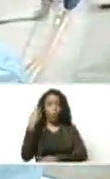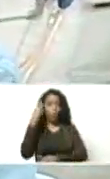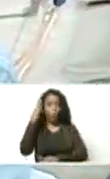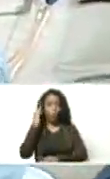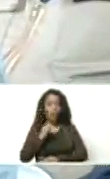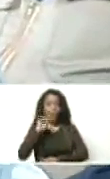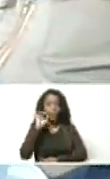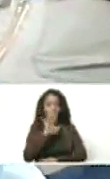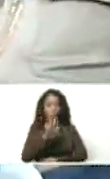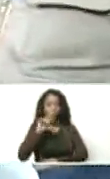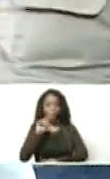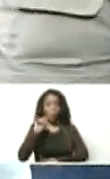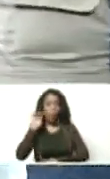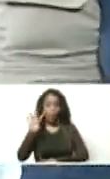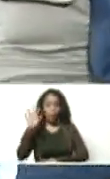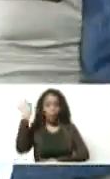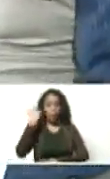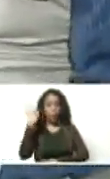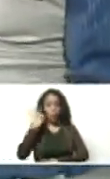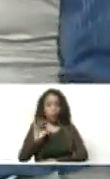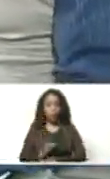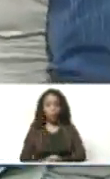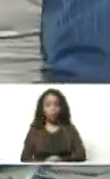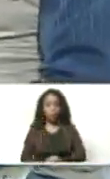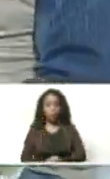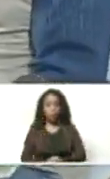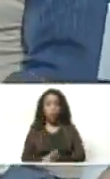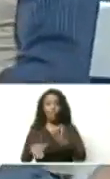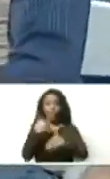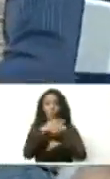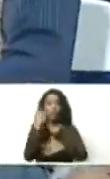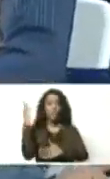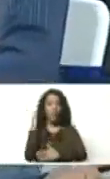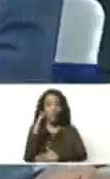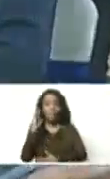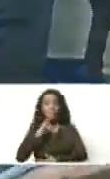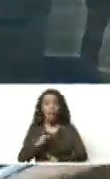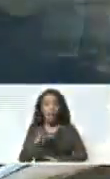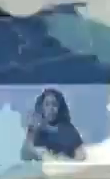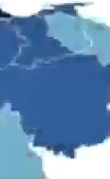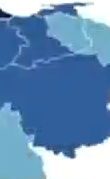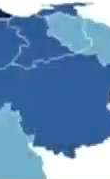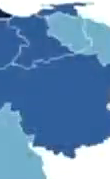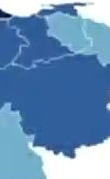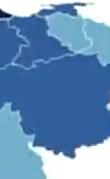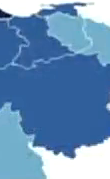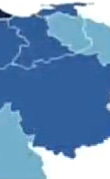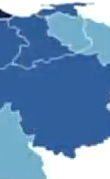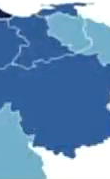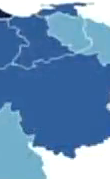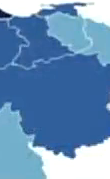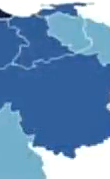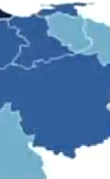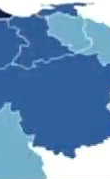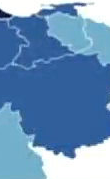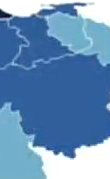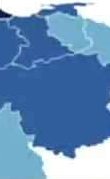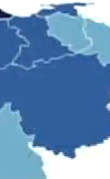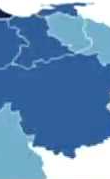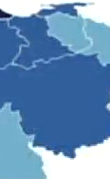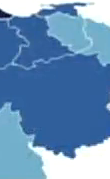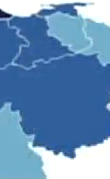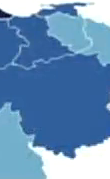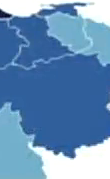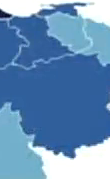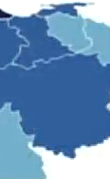el 5.4%. Luego viene Barinas, con el 5%. Falcón, 4.9.